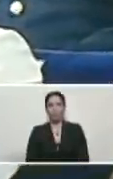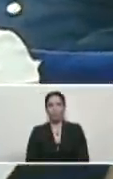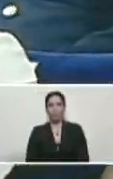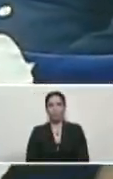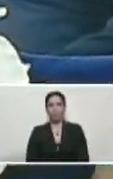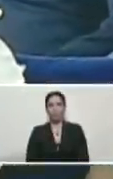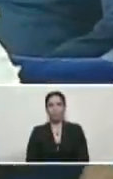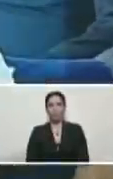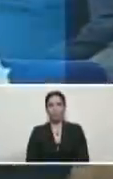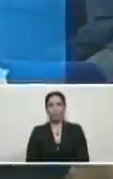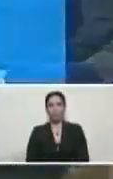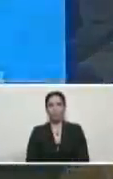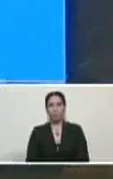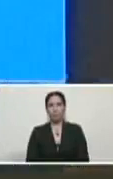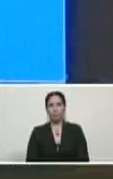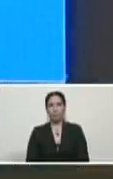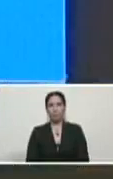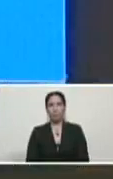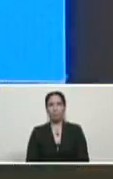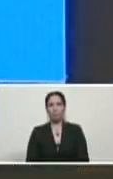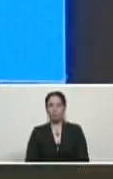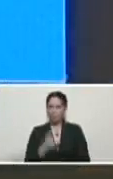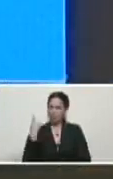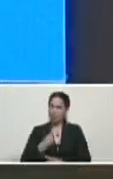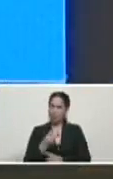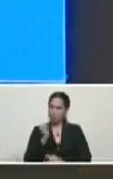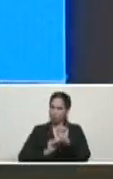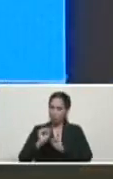Y tenemos que fundir ese sentimiento,